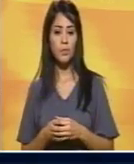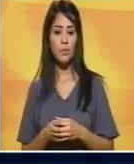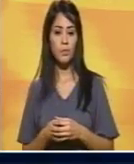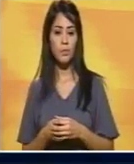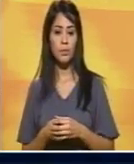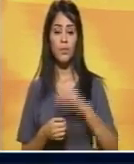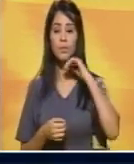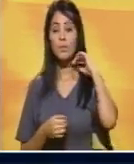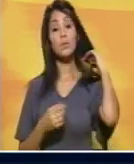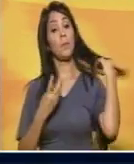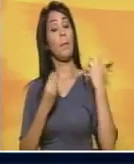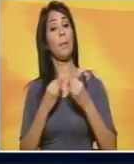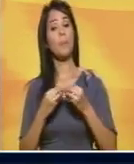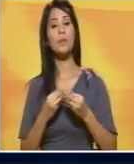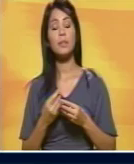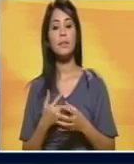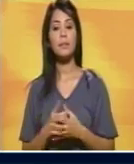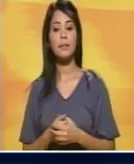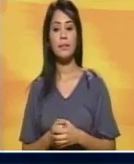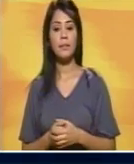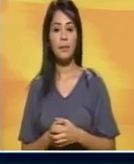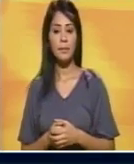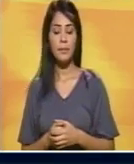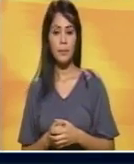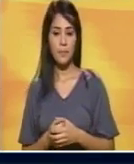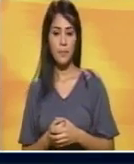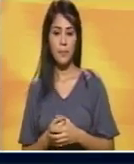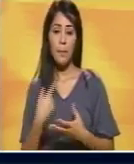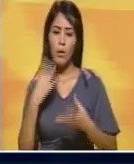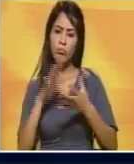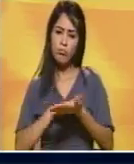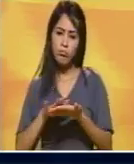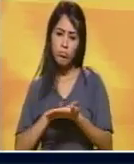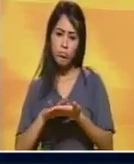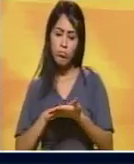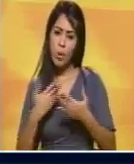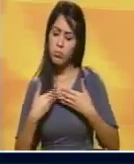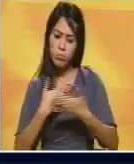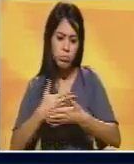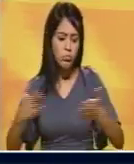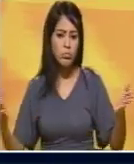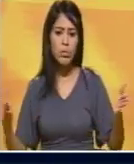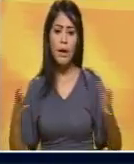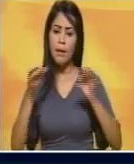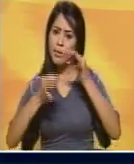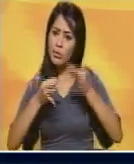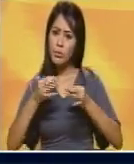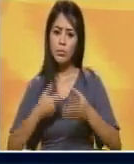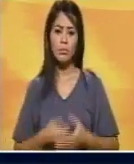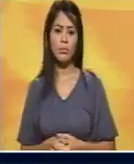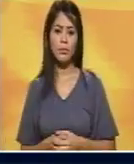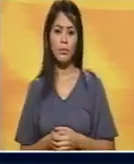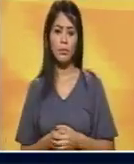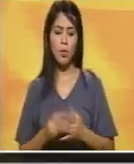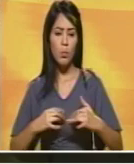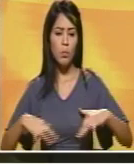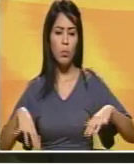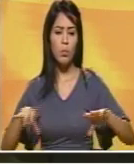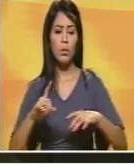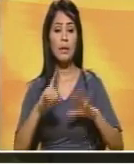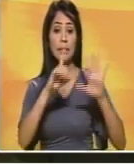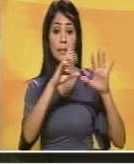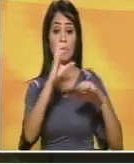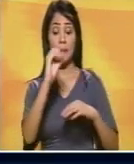a asumirlo de una vez y van a ser detectados y puestos a la orden de fiscalía. Vamos a desplegar más de 6.000 operadores